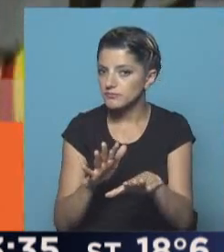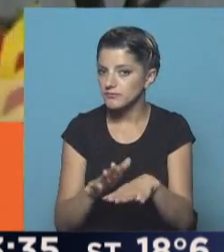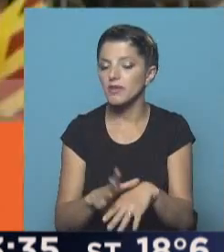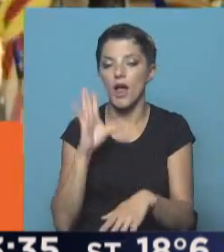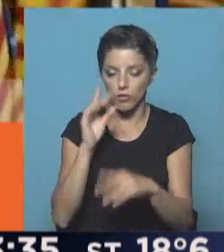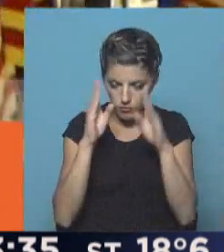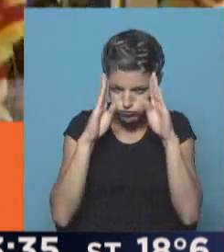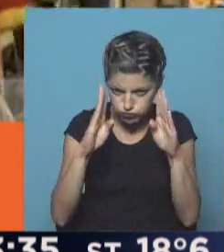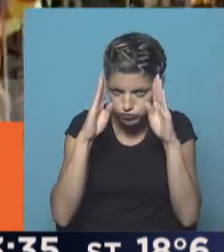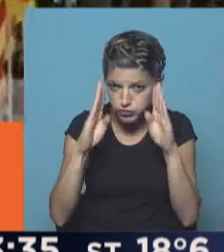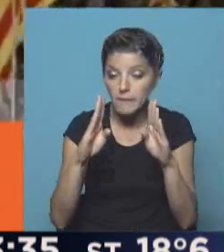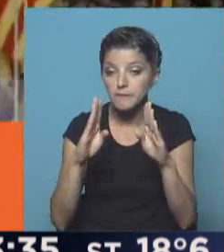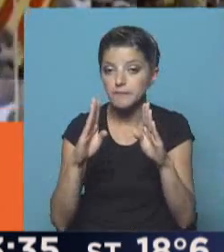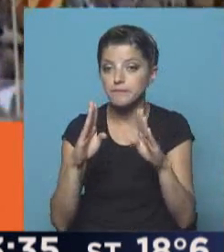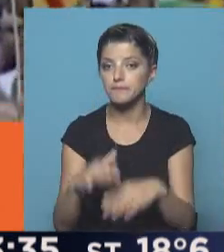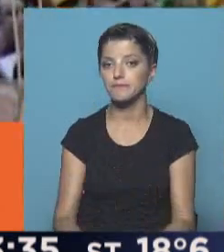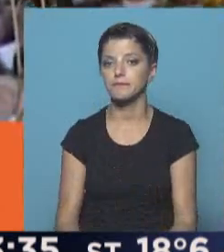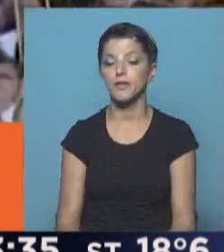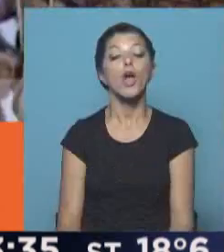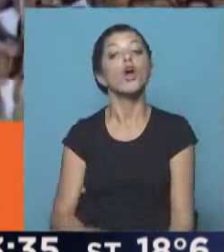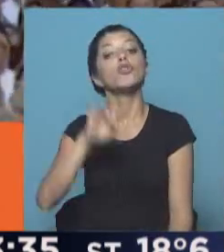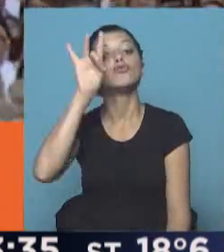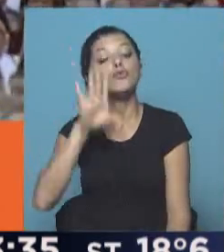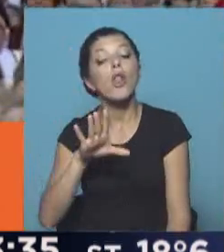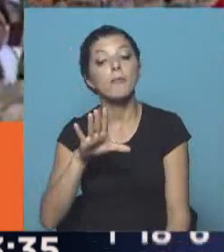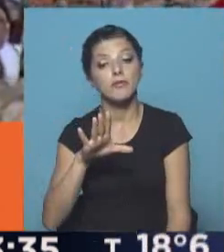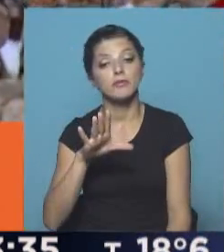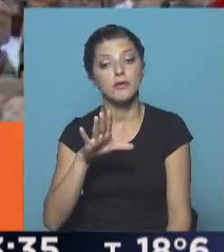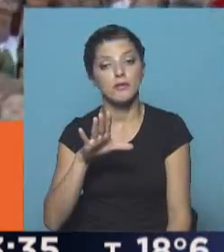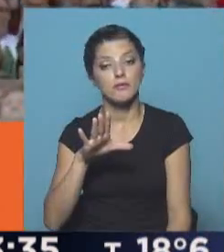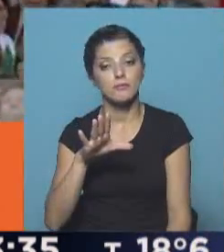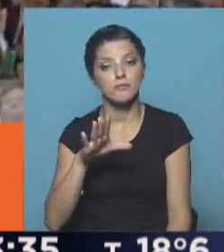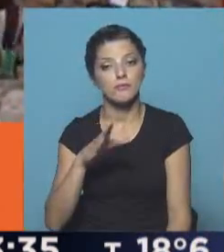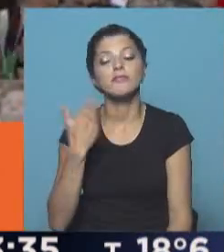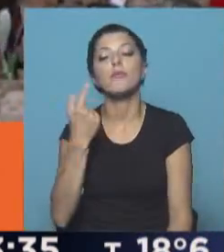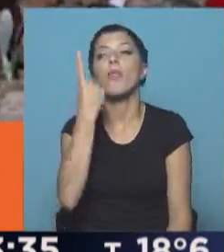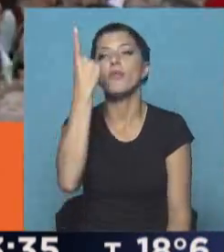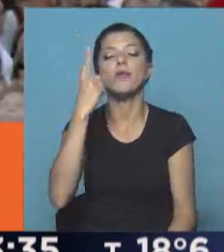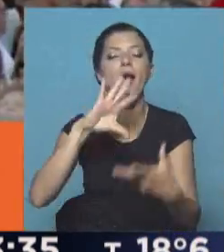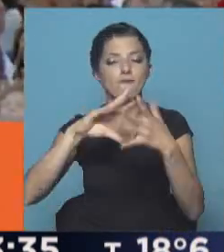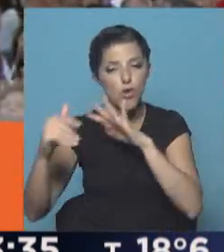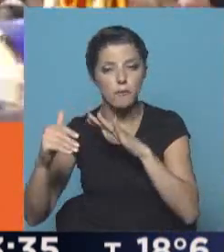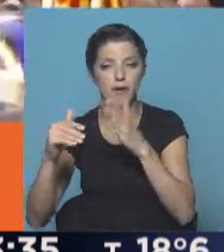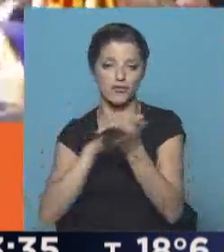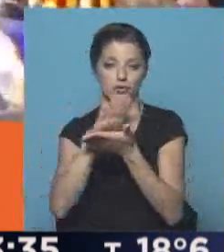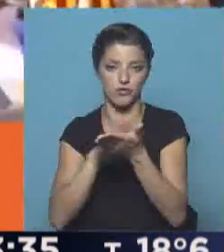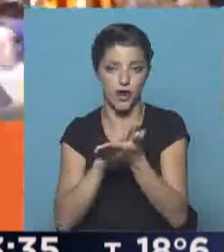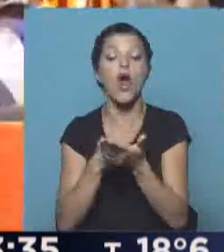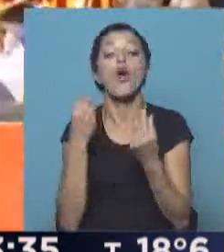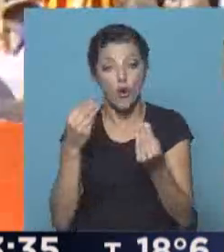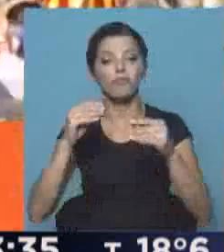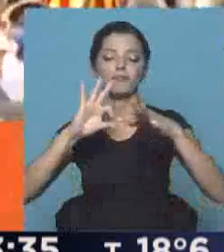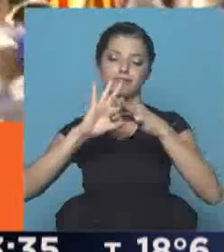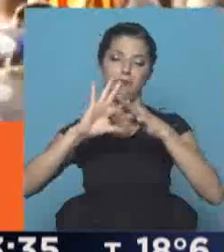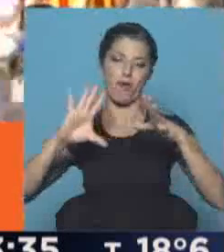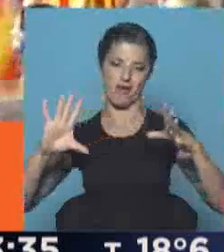perseverante, y que solo permite una fórmula para que se desbloquee. Se llama democracia